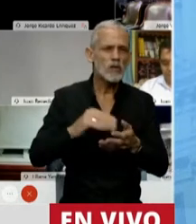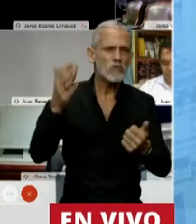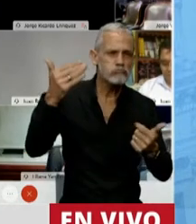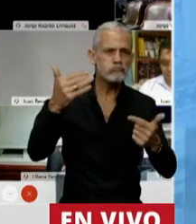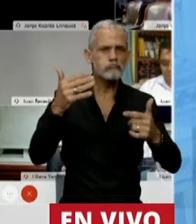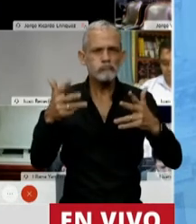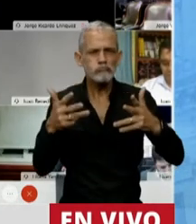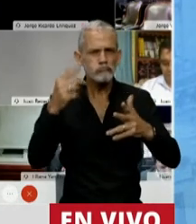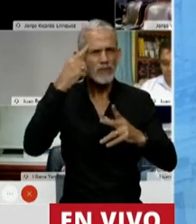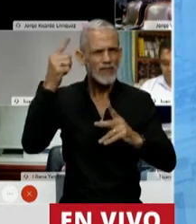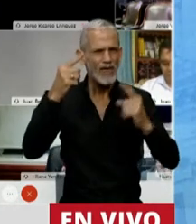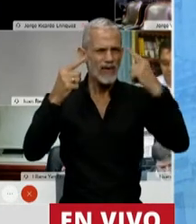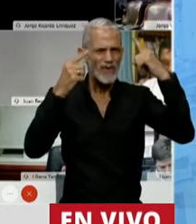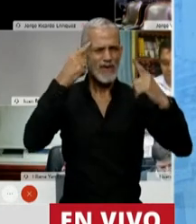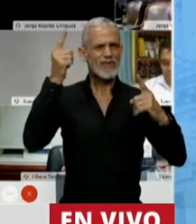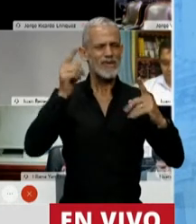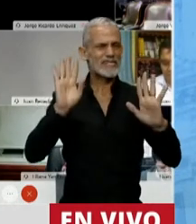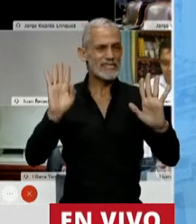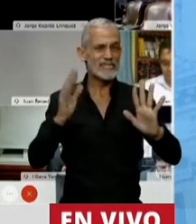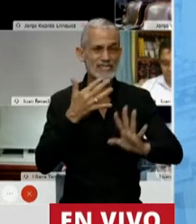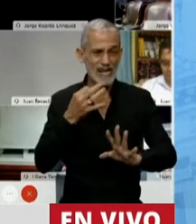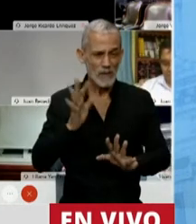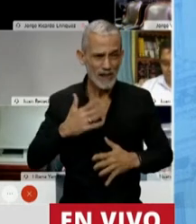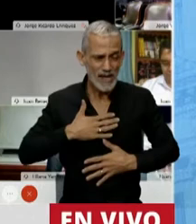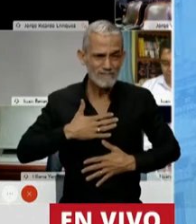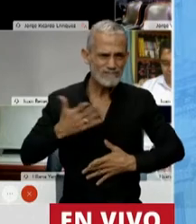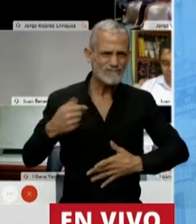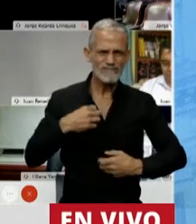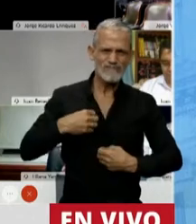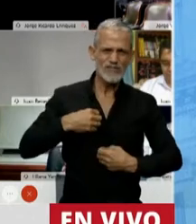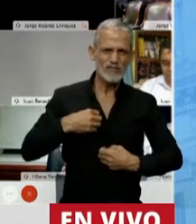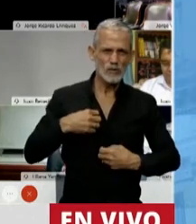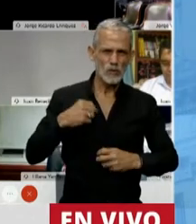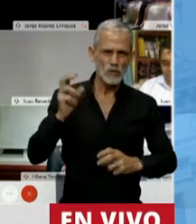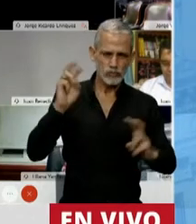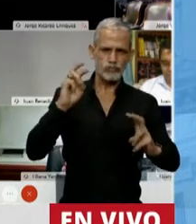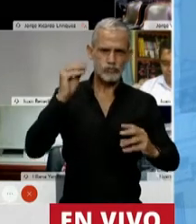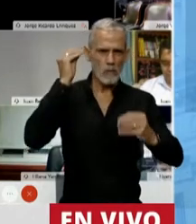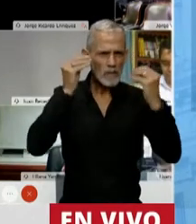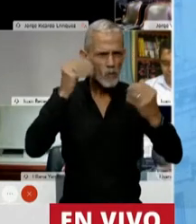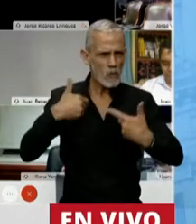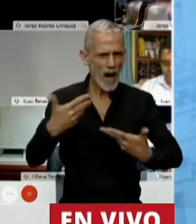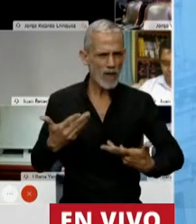de conceptos que la verdad uno se siente alarmado y preocupado.